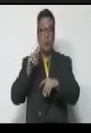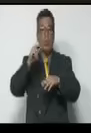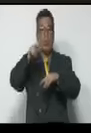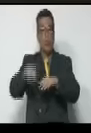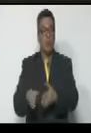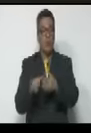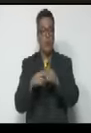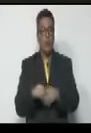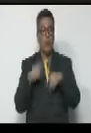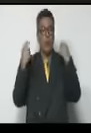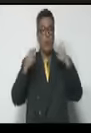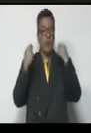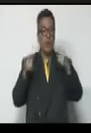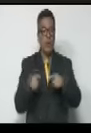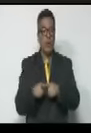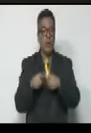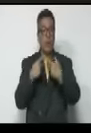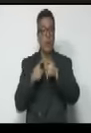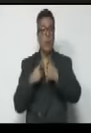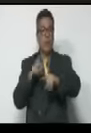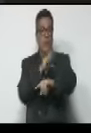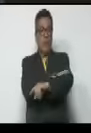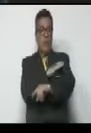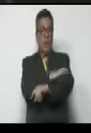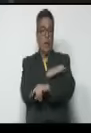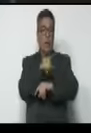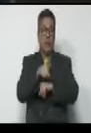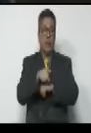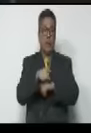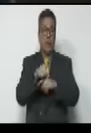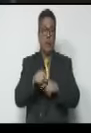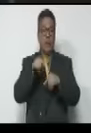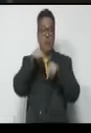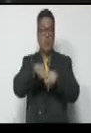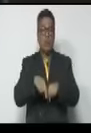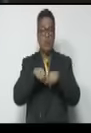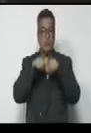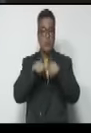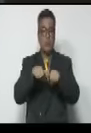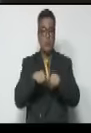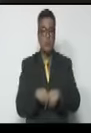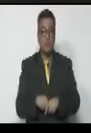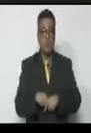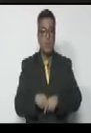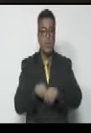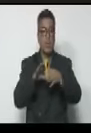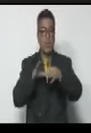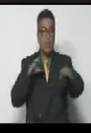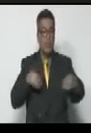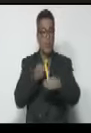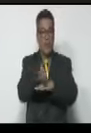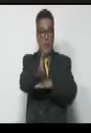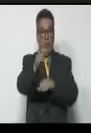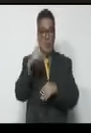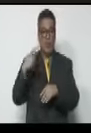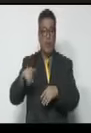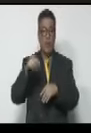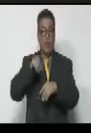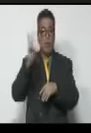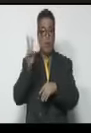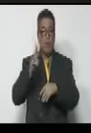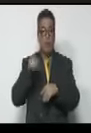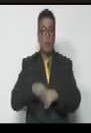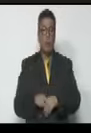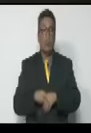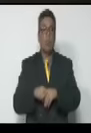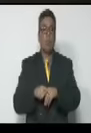internacionales y promovida por esa otra oposición radical que se ha apartado del camino democrático en Venezuela y que